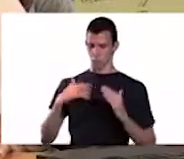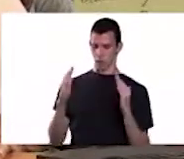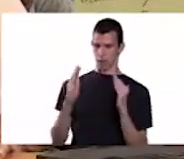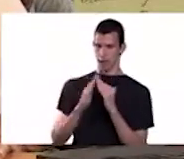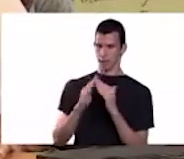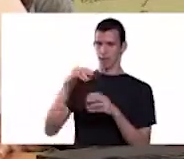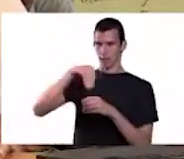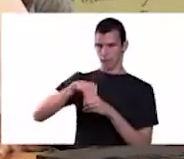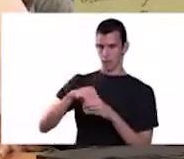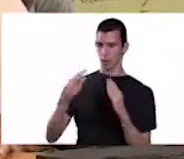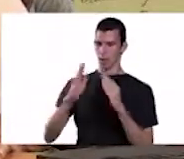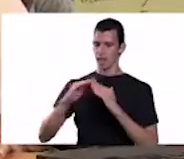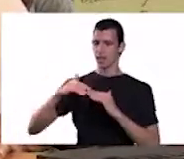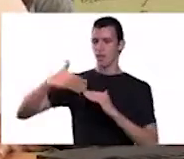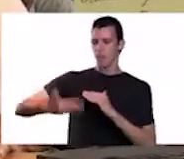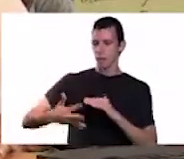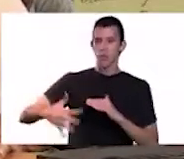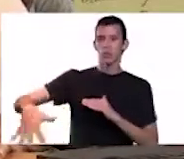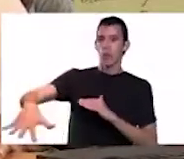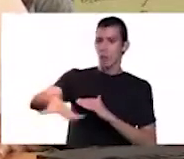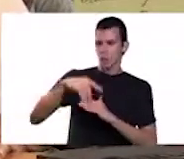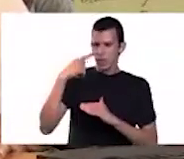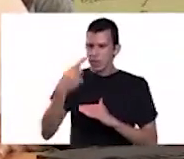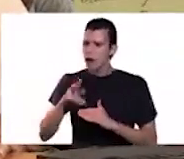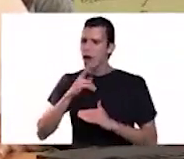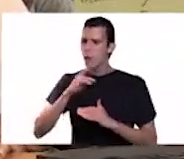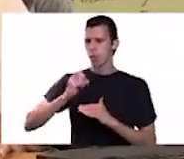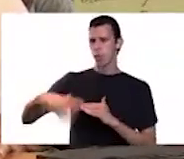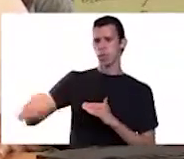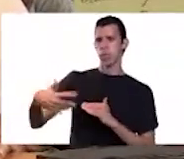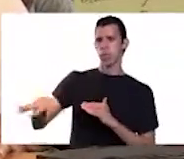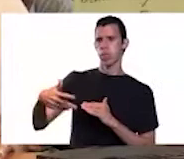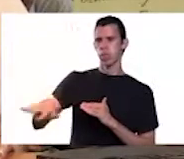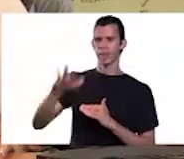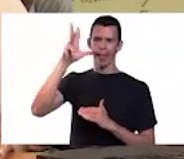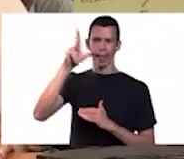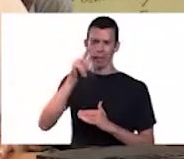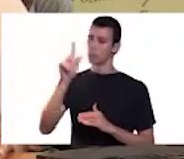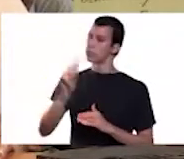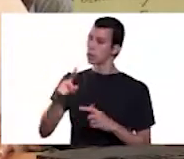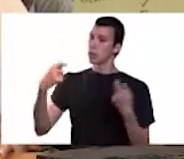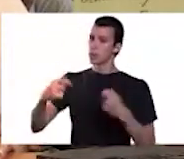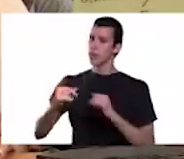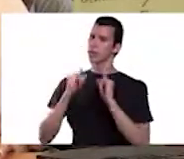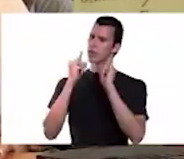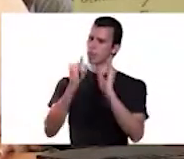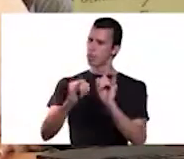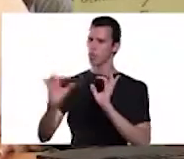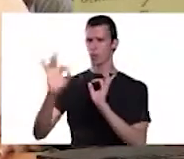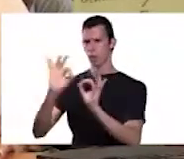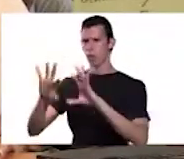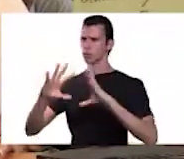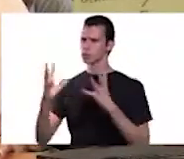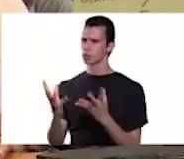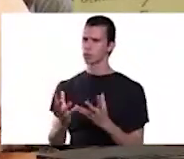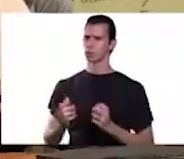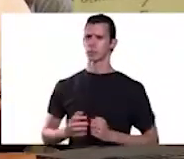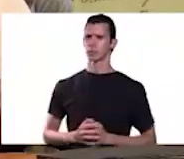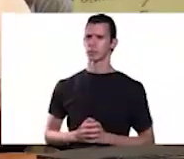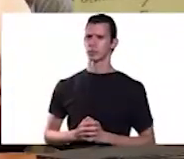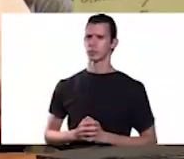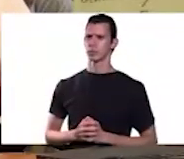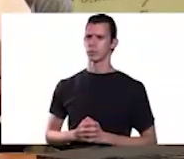nuestros alrededores, todos los salideros, todo lo que significa desperdicio de agua. Es un elemento